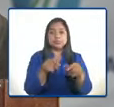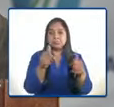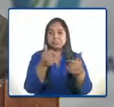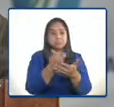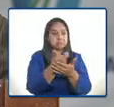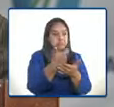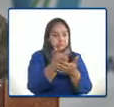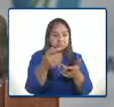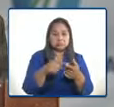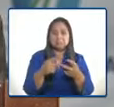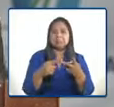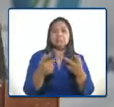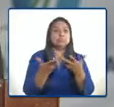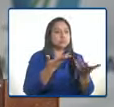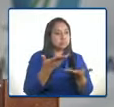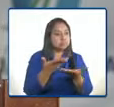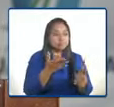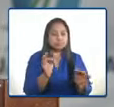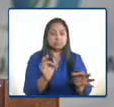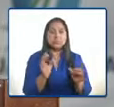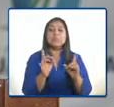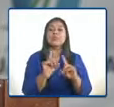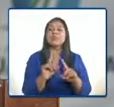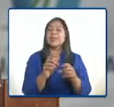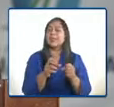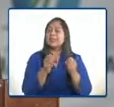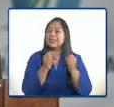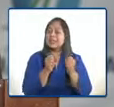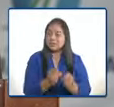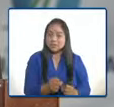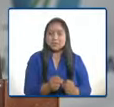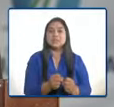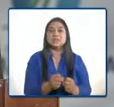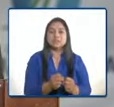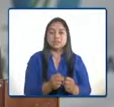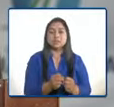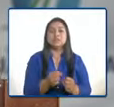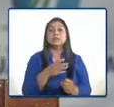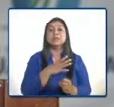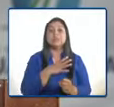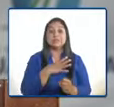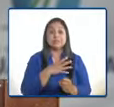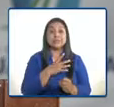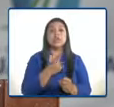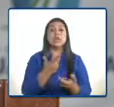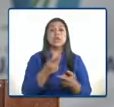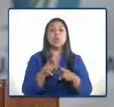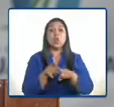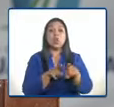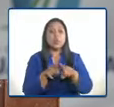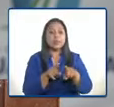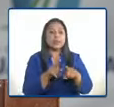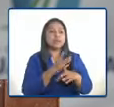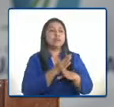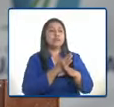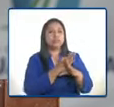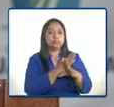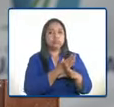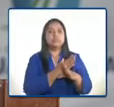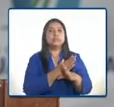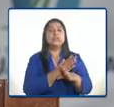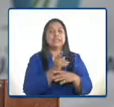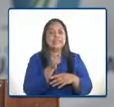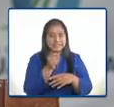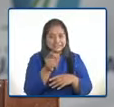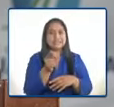buenos servicios, pero lo más difícil es tener un puerto competitivo y protegido, y ese es el nivel